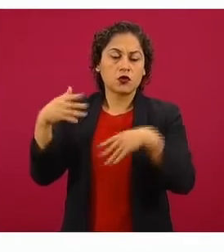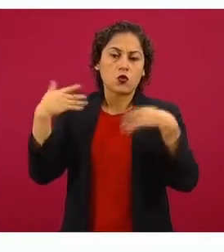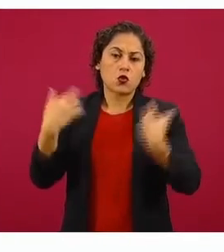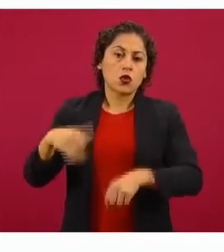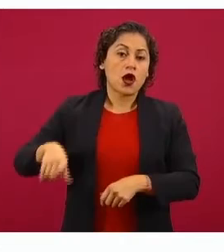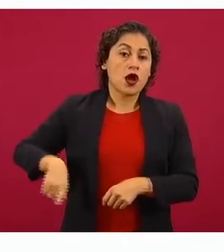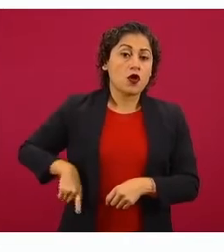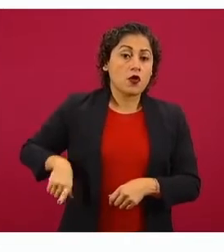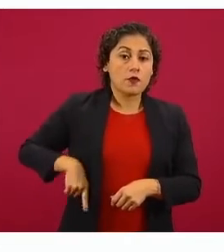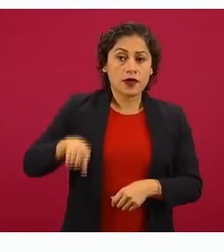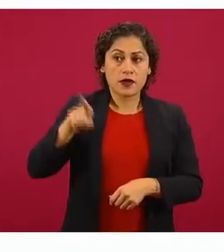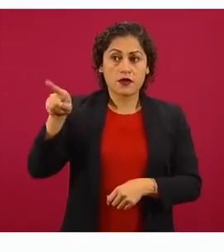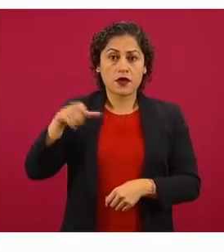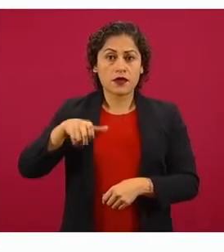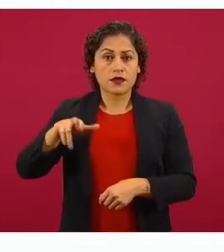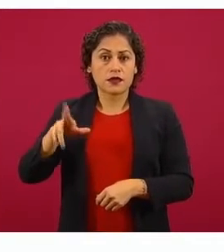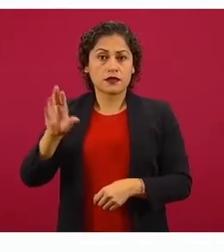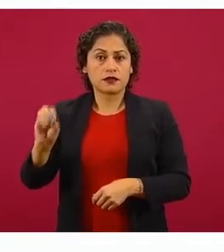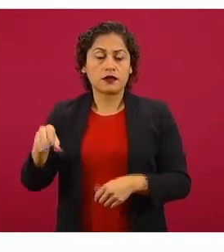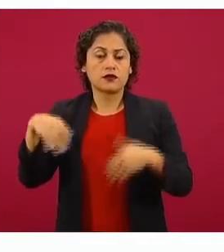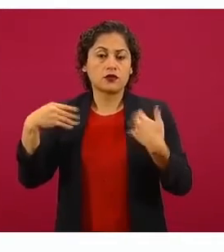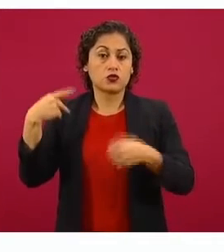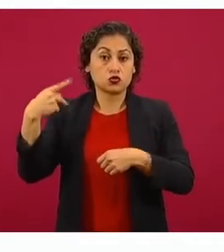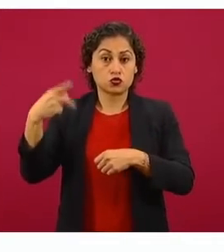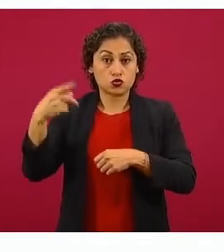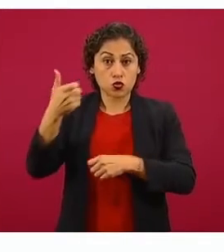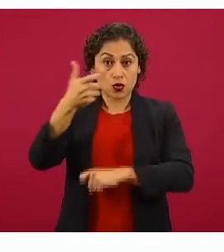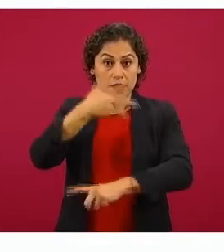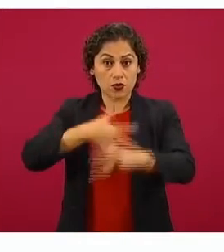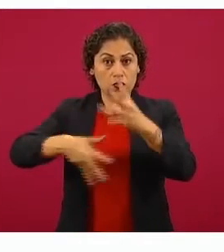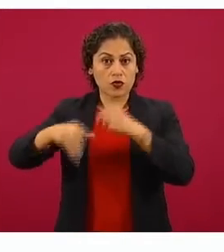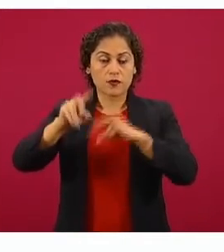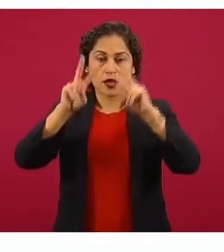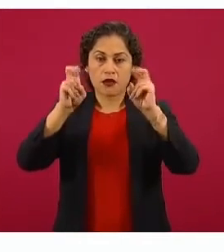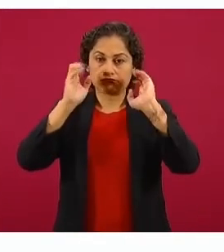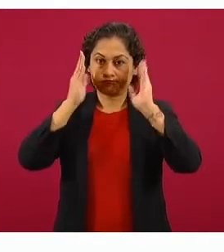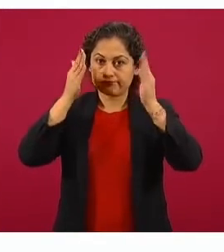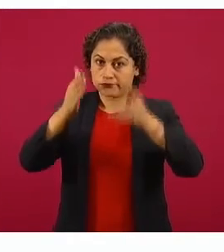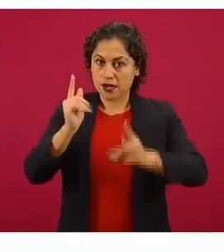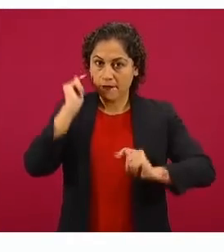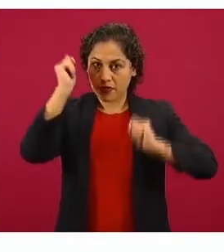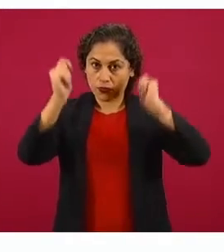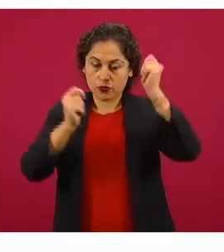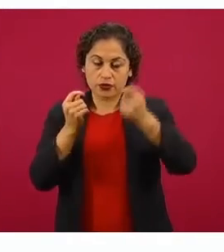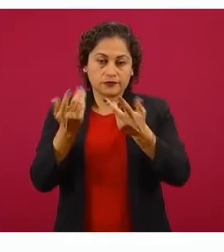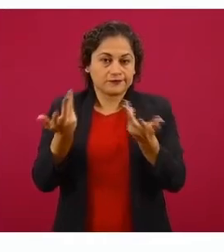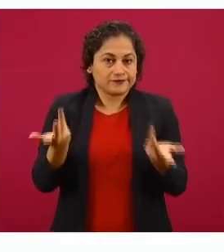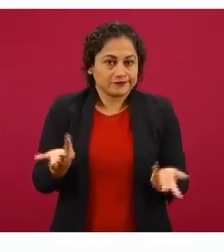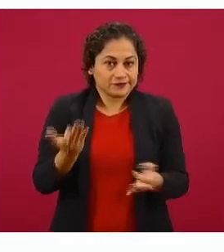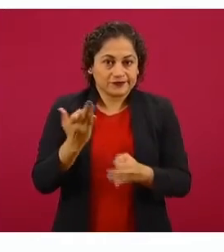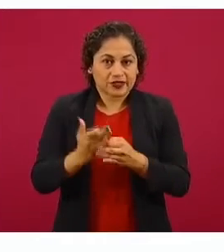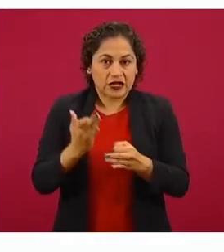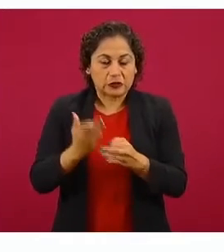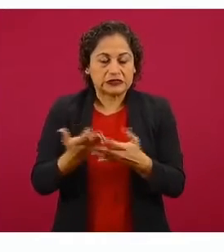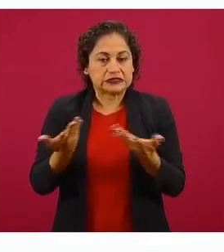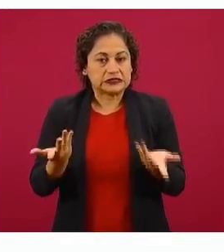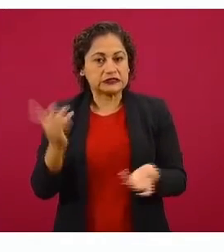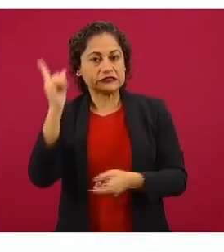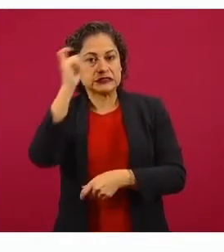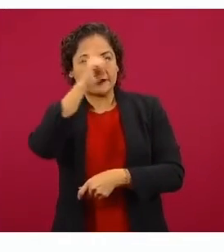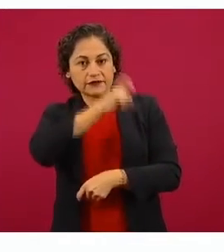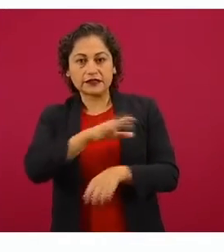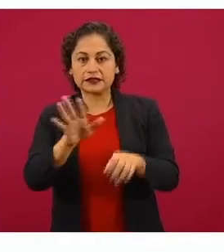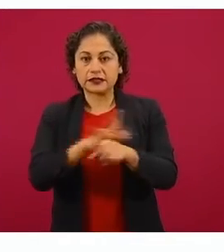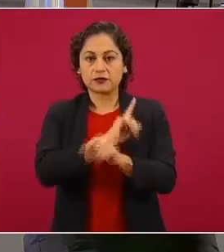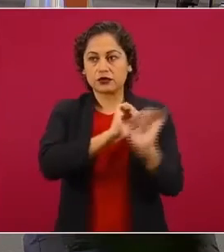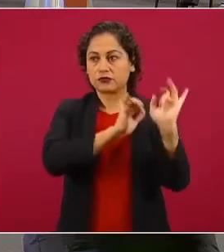Roo para que en una economía que depende mayormente del turismo, actividad que obviamente está sujeta a una importante